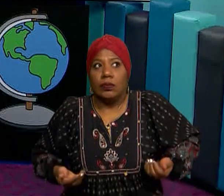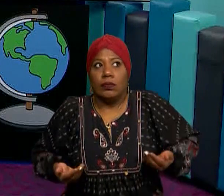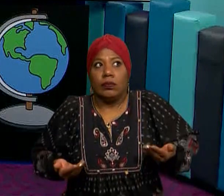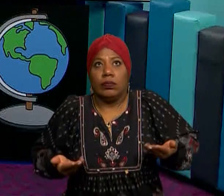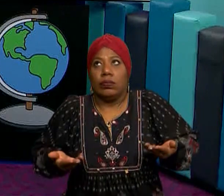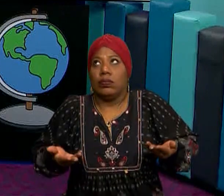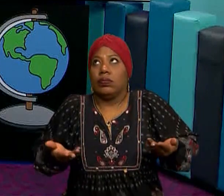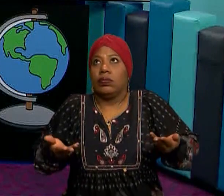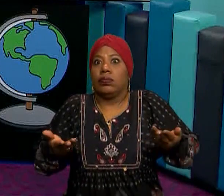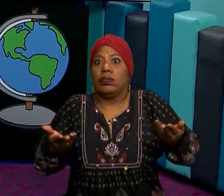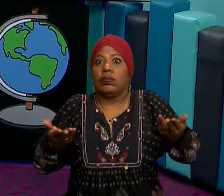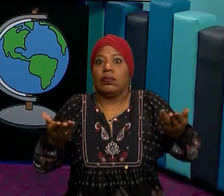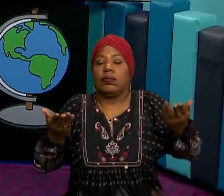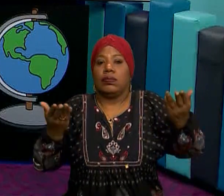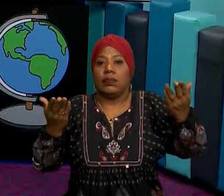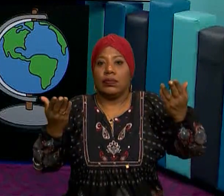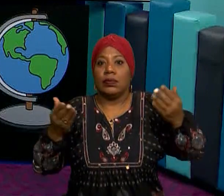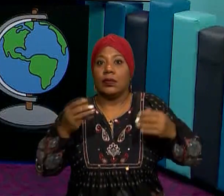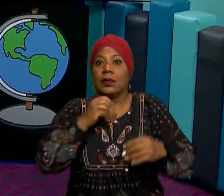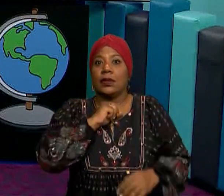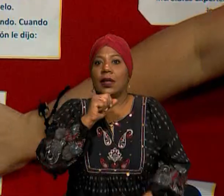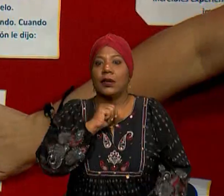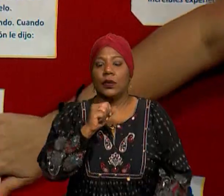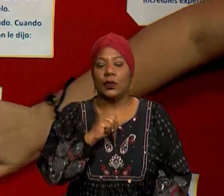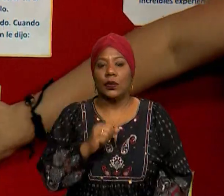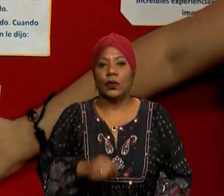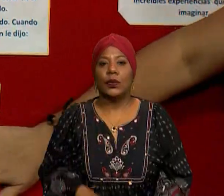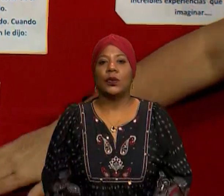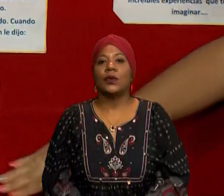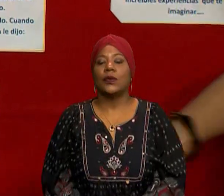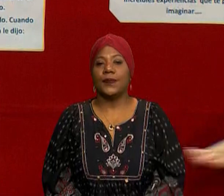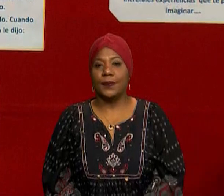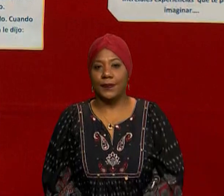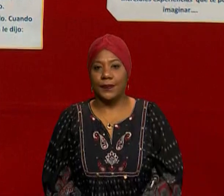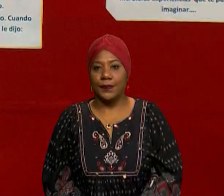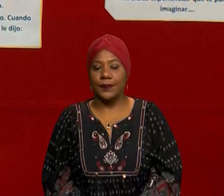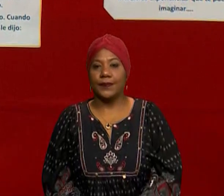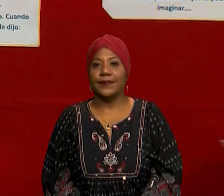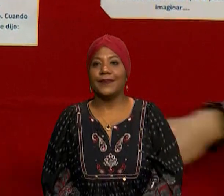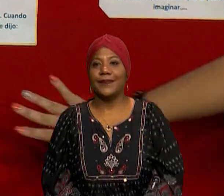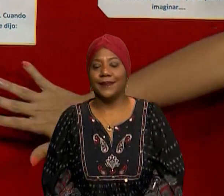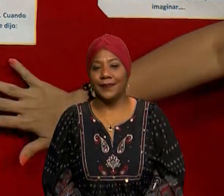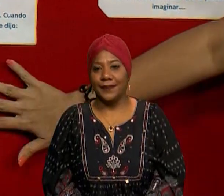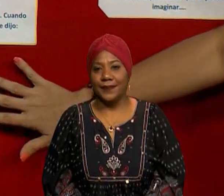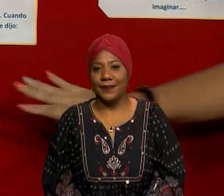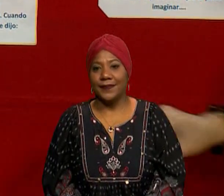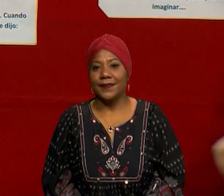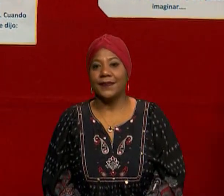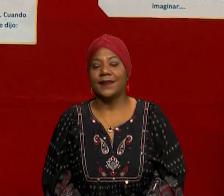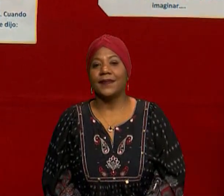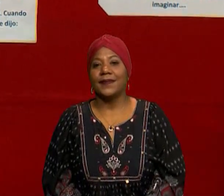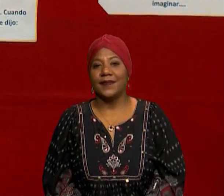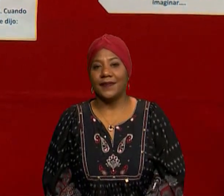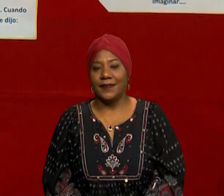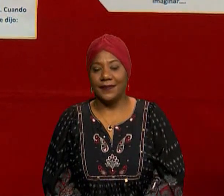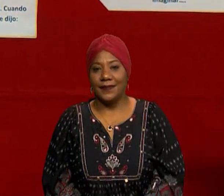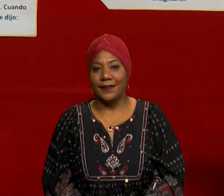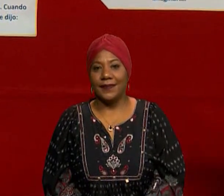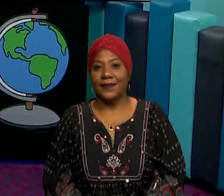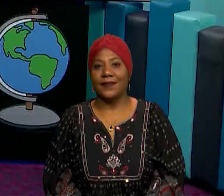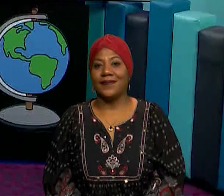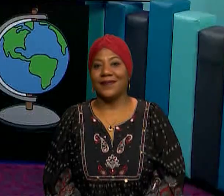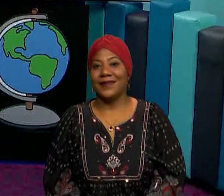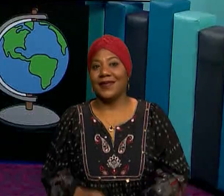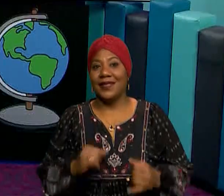cielo y se asustó. Aquí colocamos el desarrollo del cuento, que esa imagen lo representa. Y